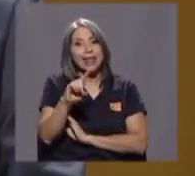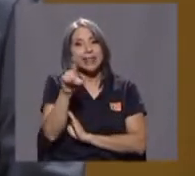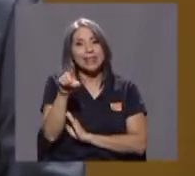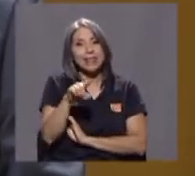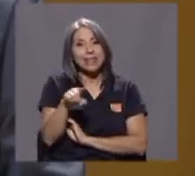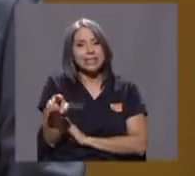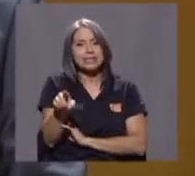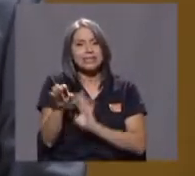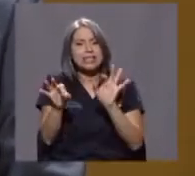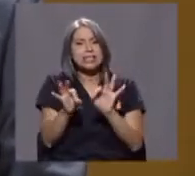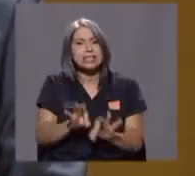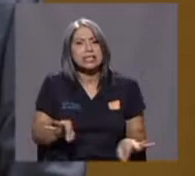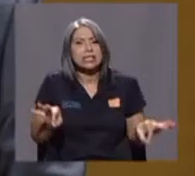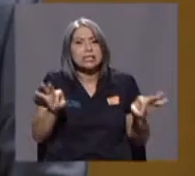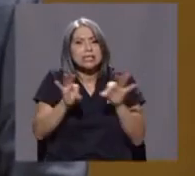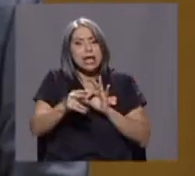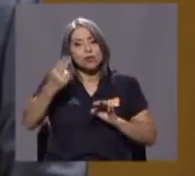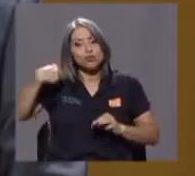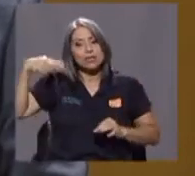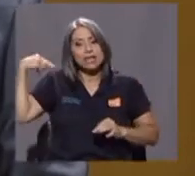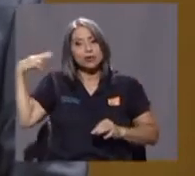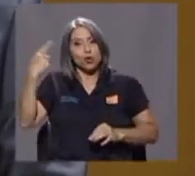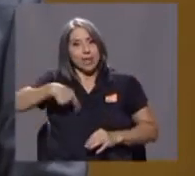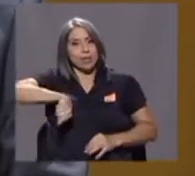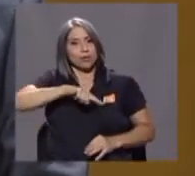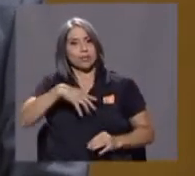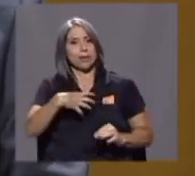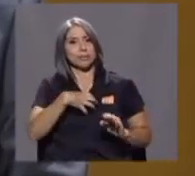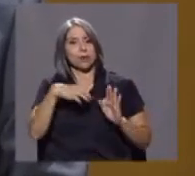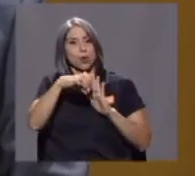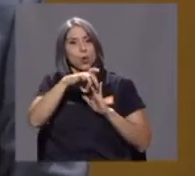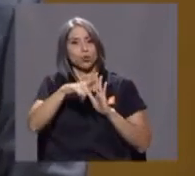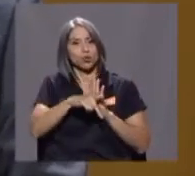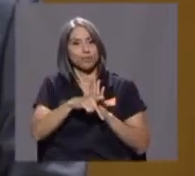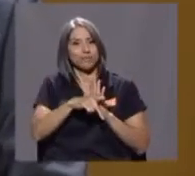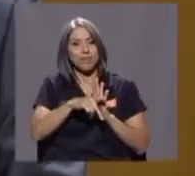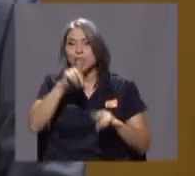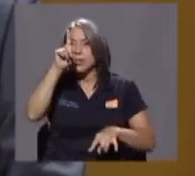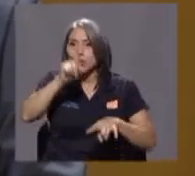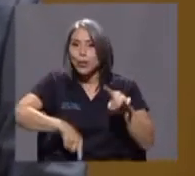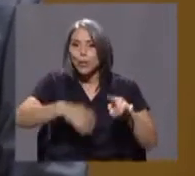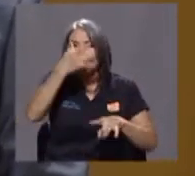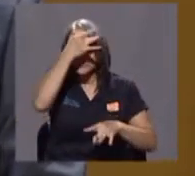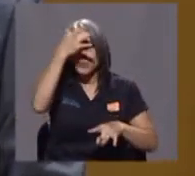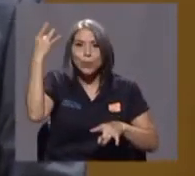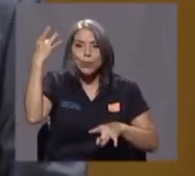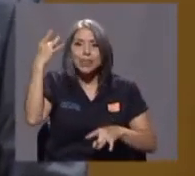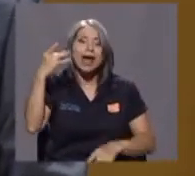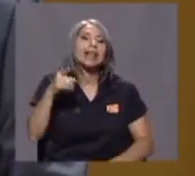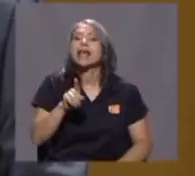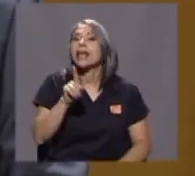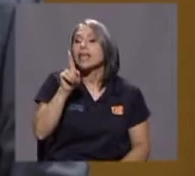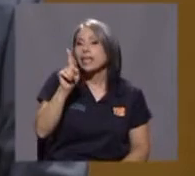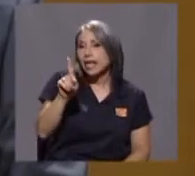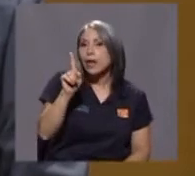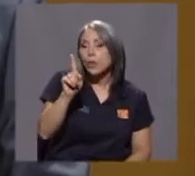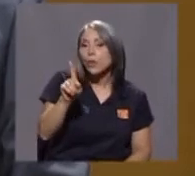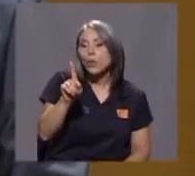importancia capital en nuestra historia constitucional. Y hay algo que tampoco debemos olvidar, que una de las figuras señeras